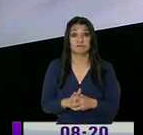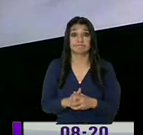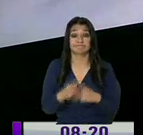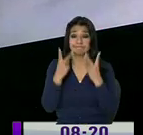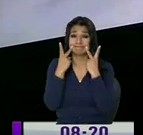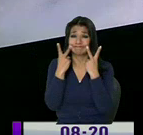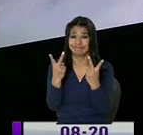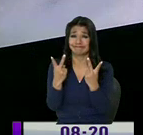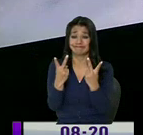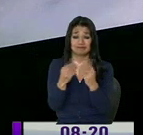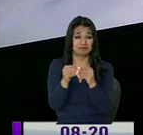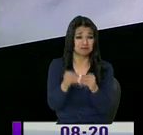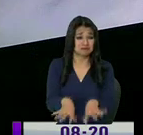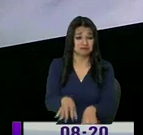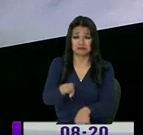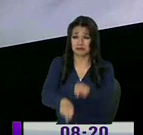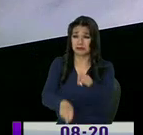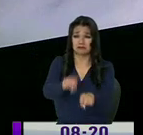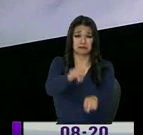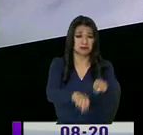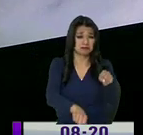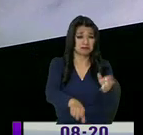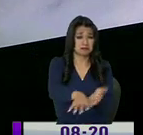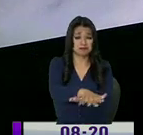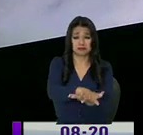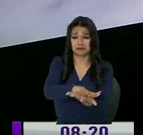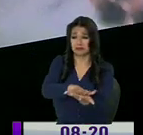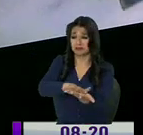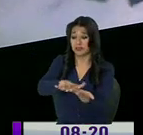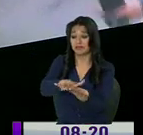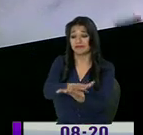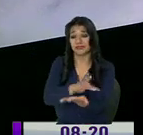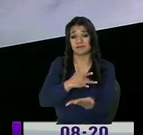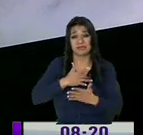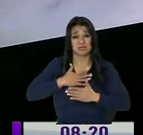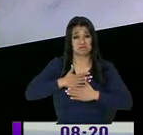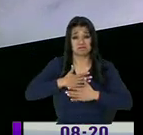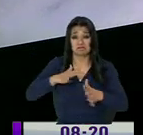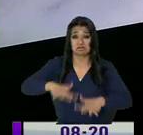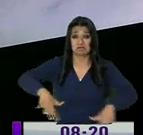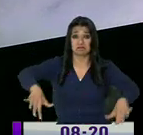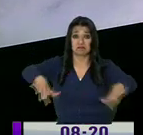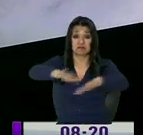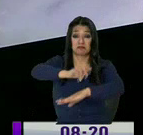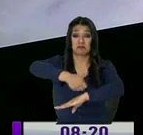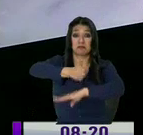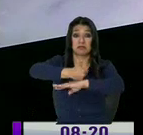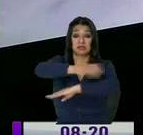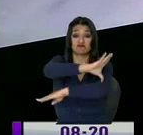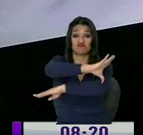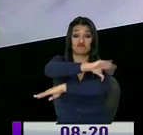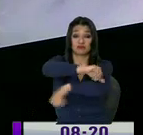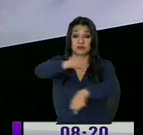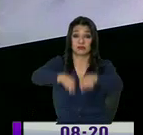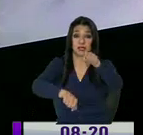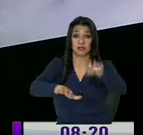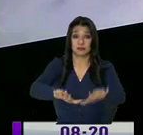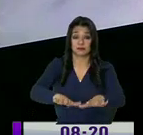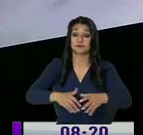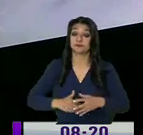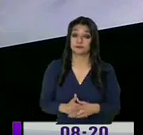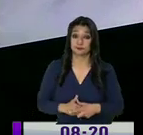son desastrosos, Robert. Realmente han destruido a los alrededores de la Plaza de la Independencia aquí en el casco colonial,